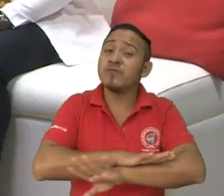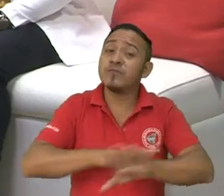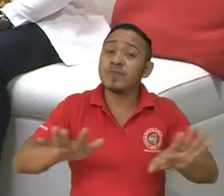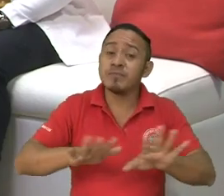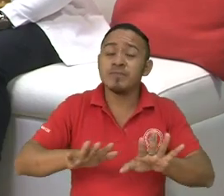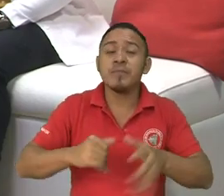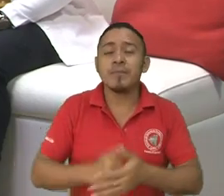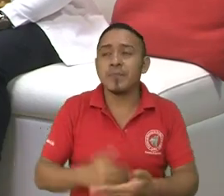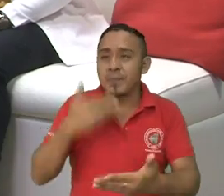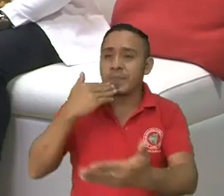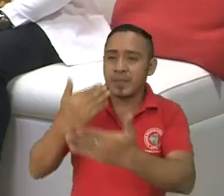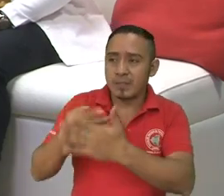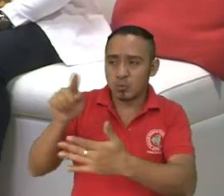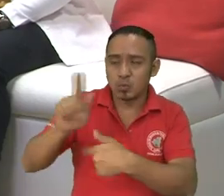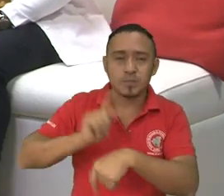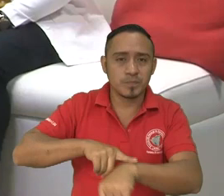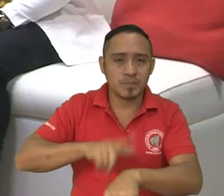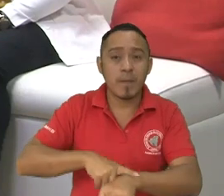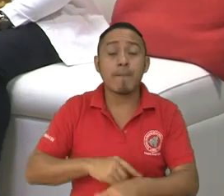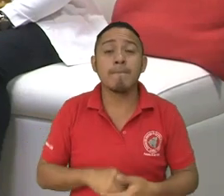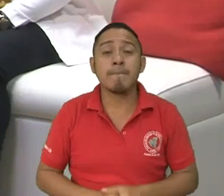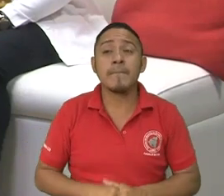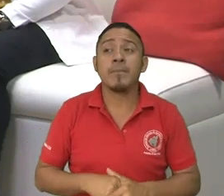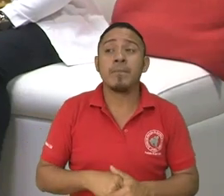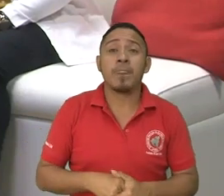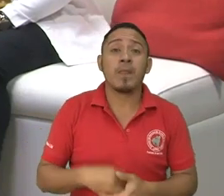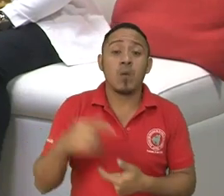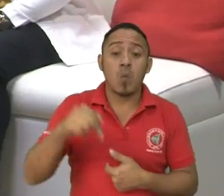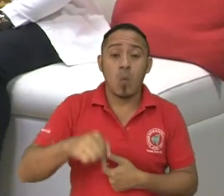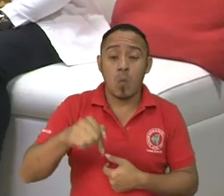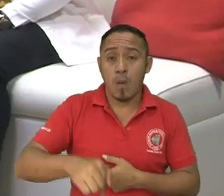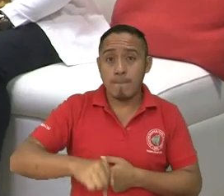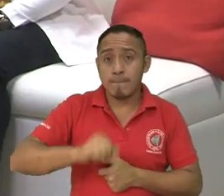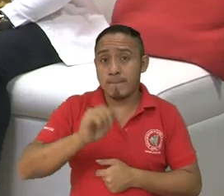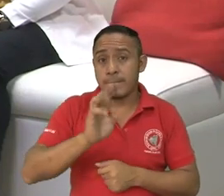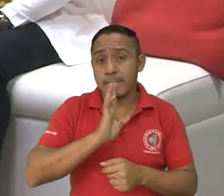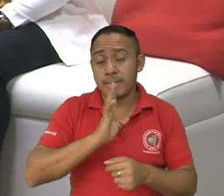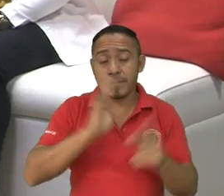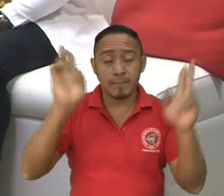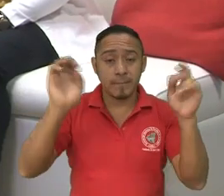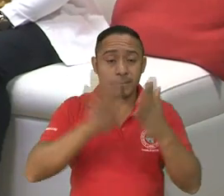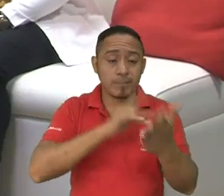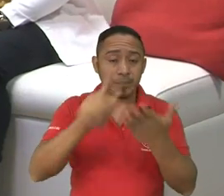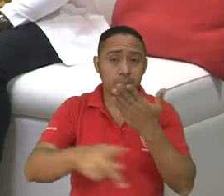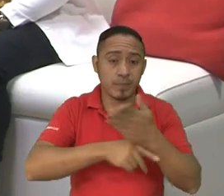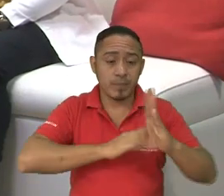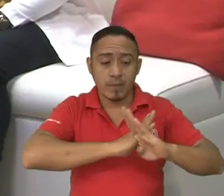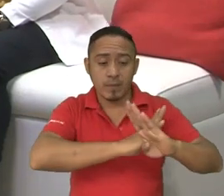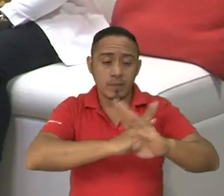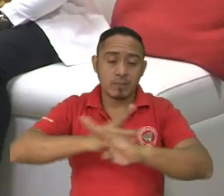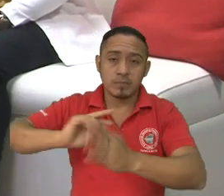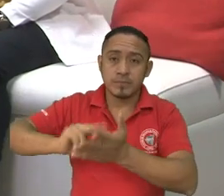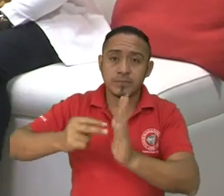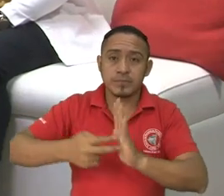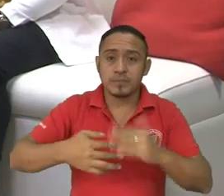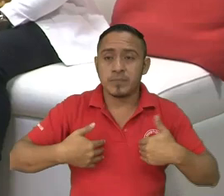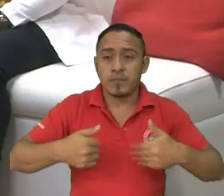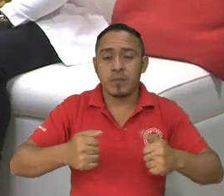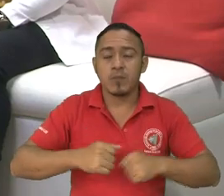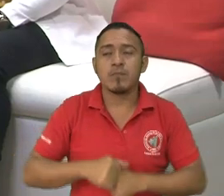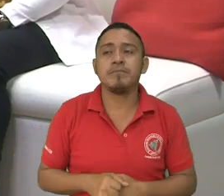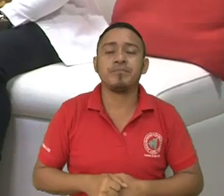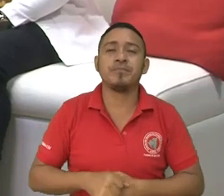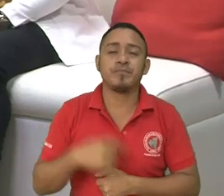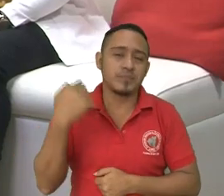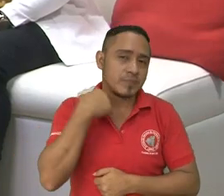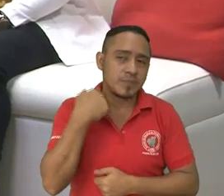Le agradecemos por su valioso tiempo dedicado hoy aquí al programa Prevenir de Salud. Igualmente, le esperamos en otra oportunidad. Muchas